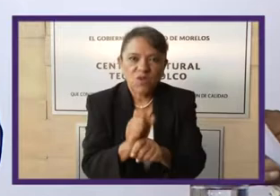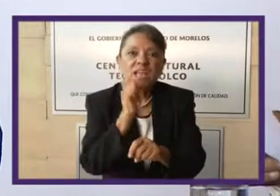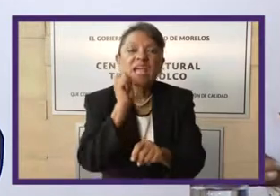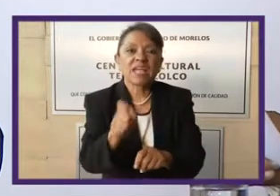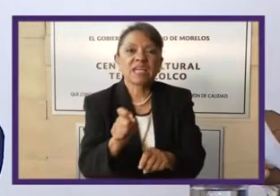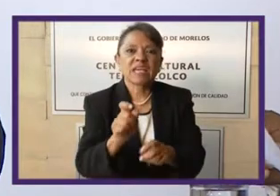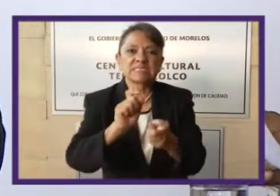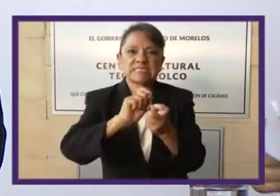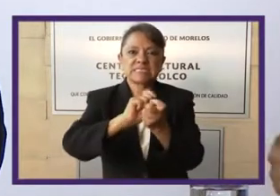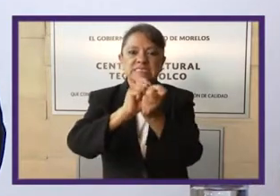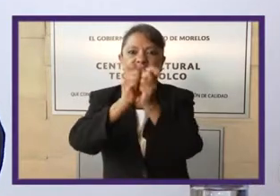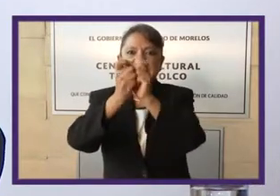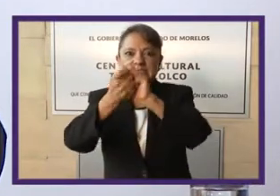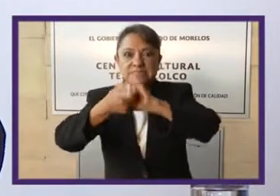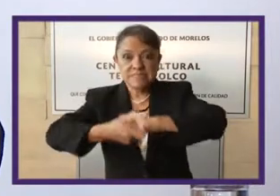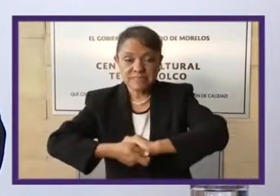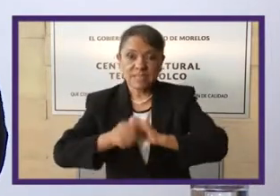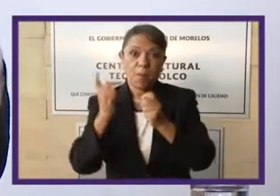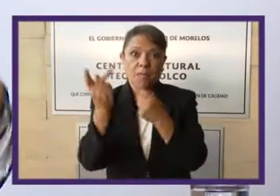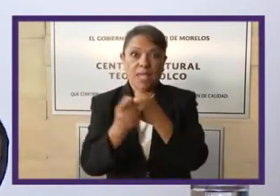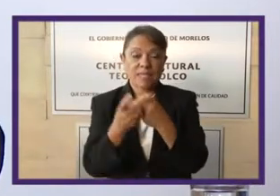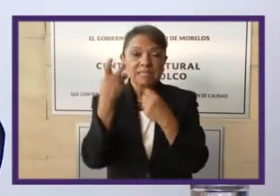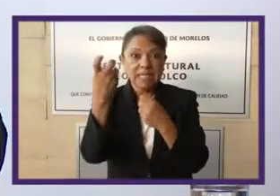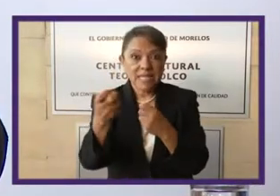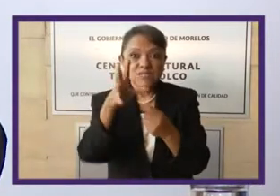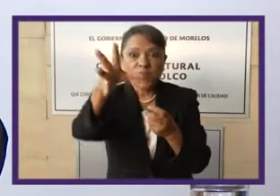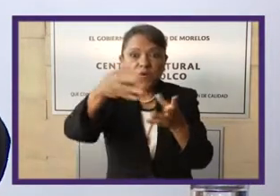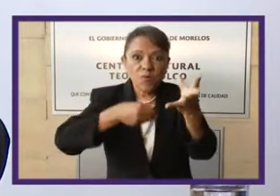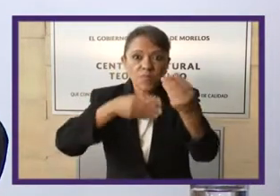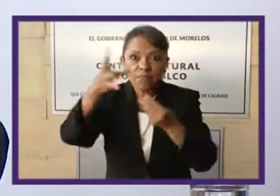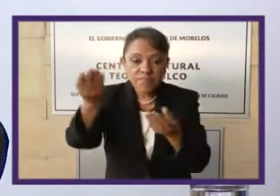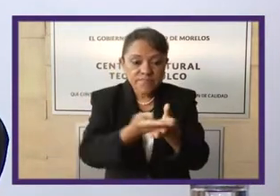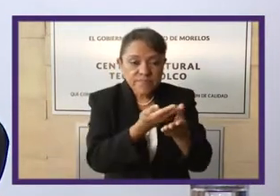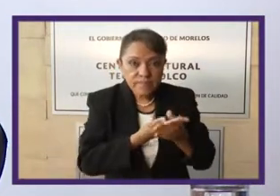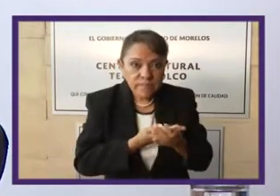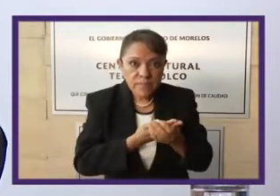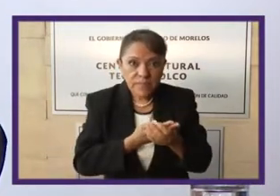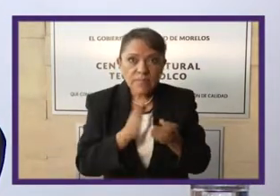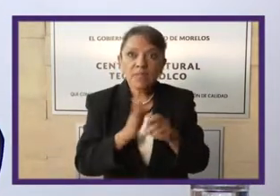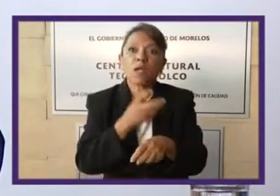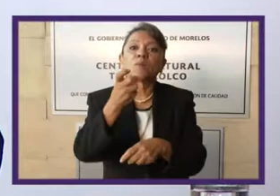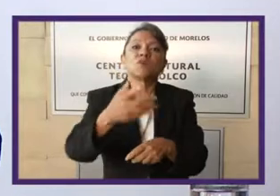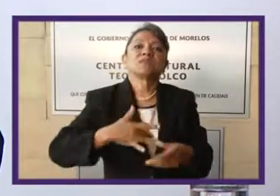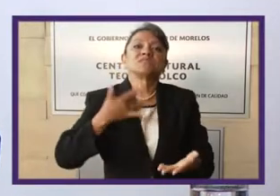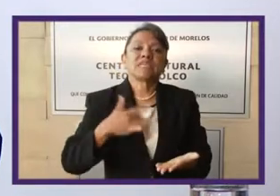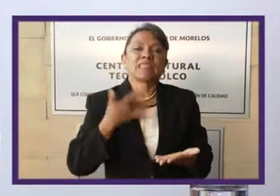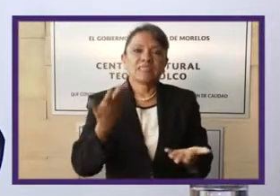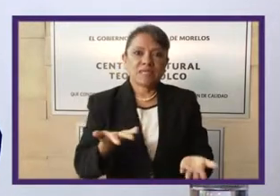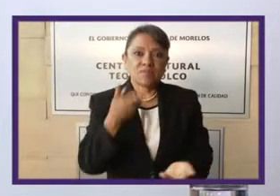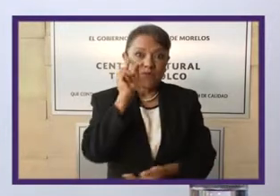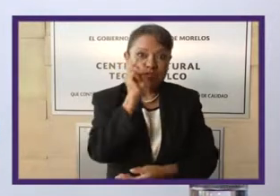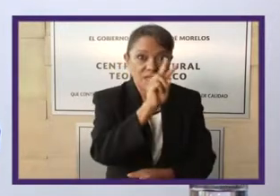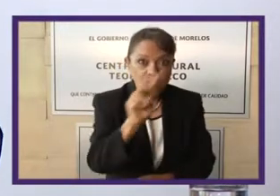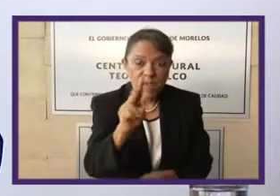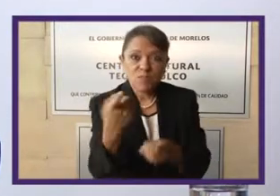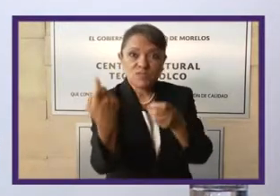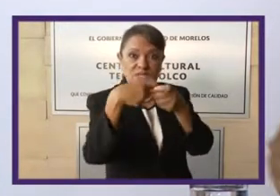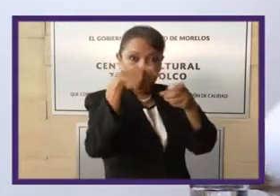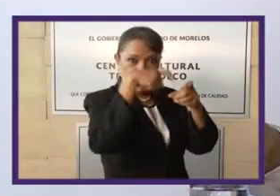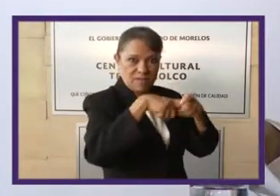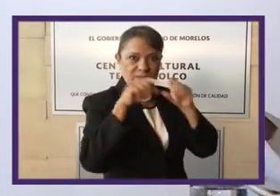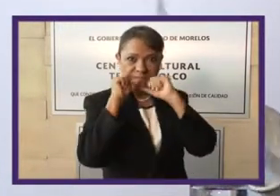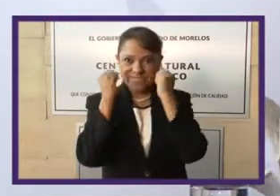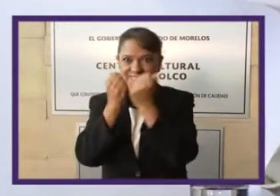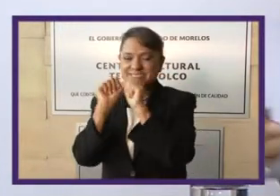transición del país. Eso es lo que recogemos y lo que de ese sentir vemos en los miembros de nuestras